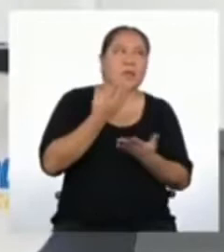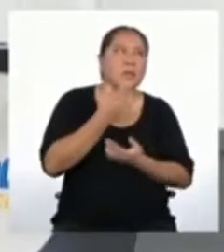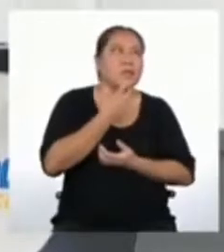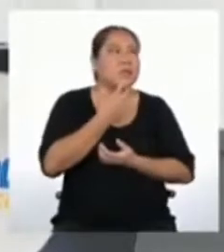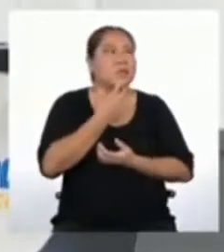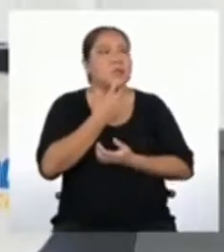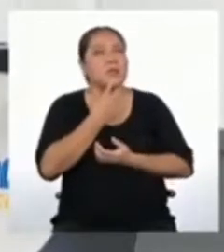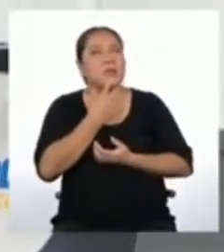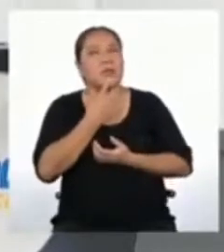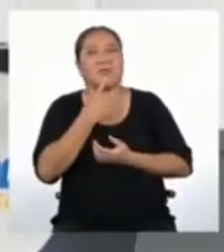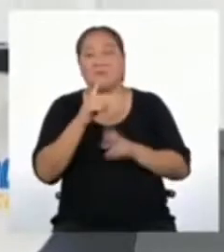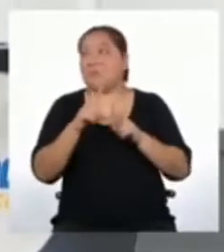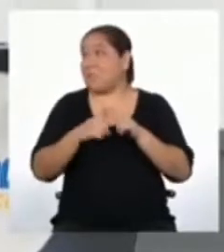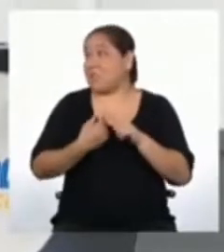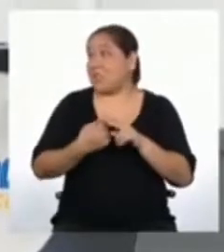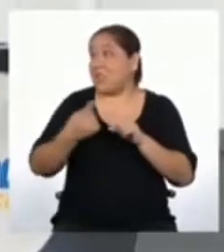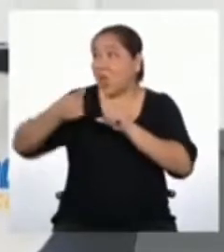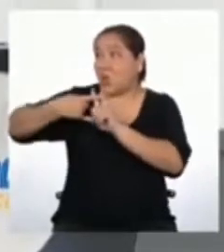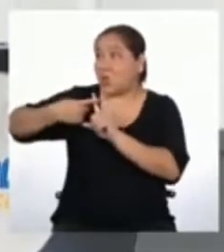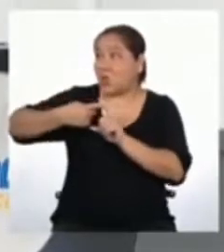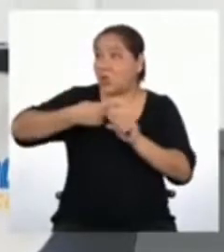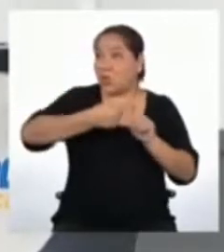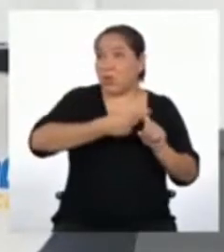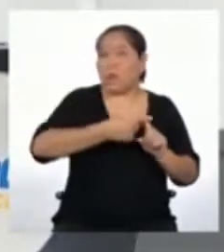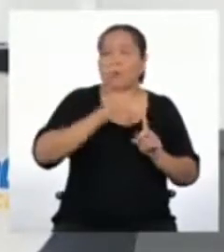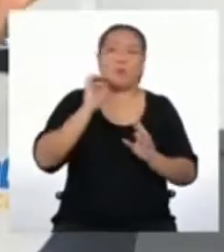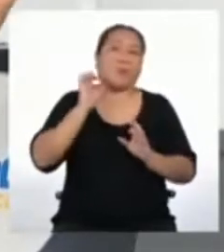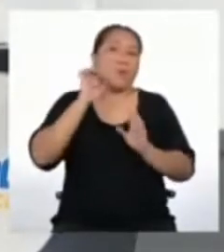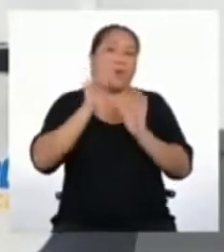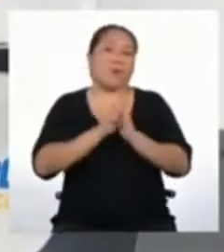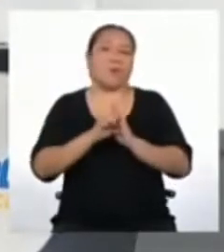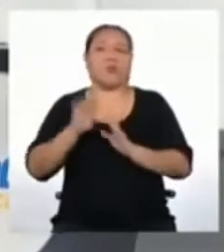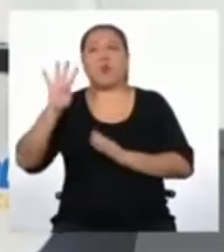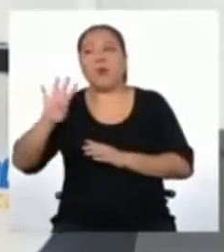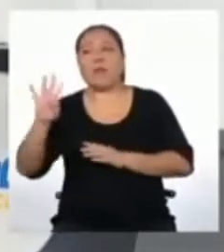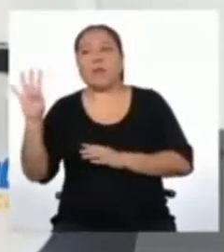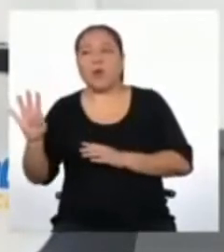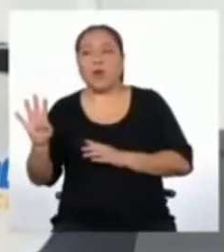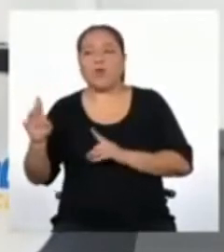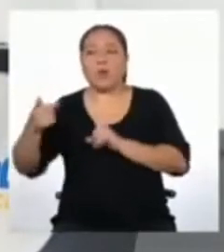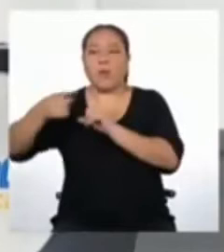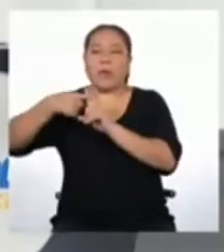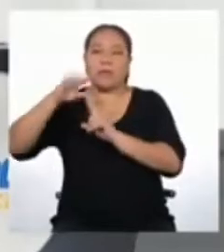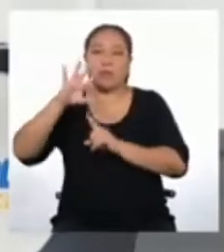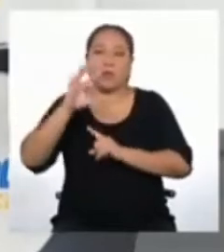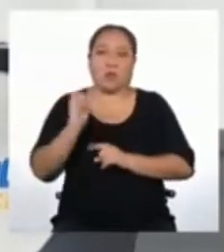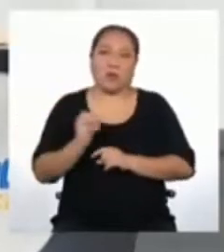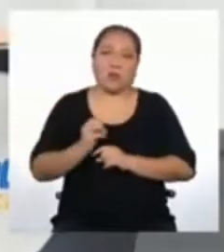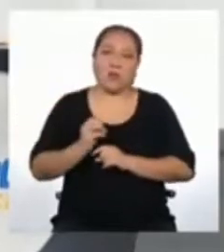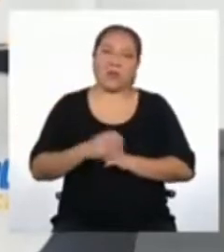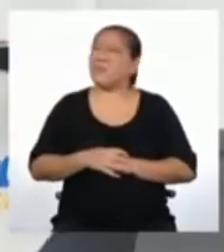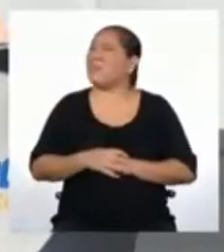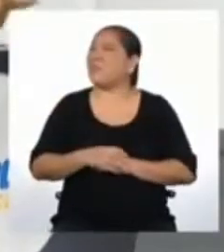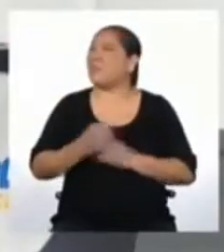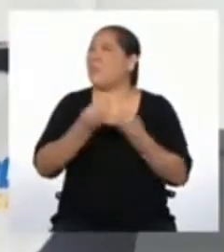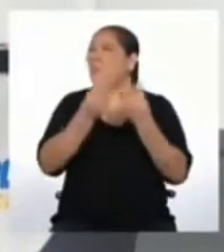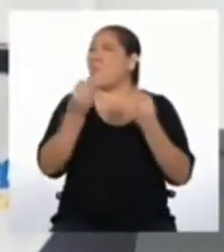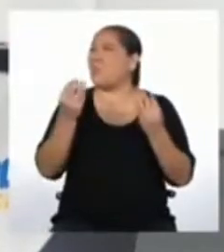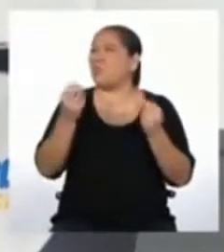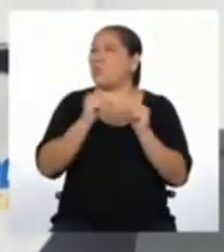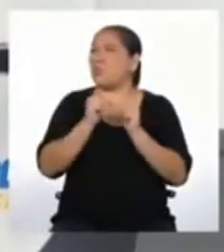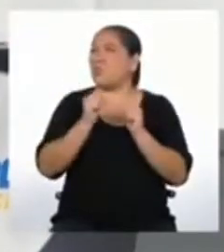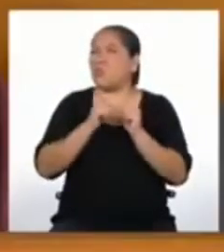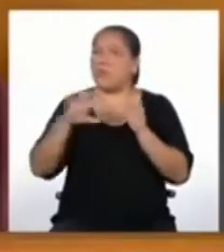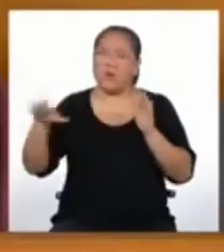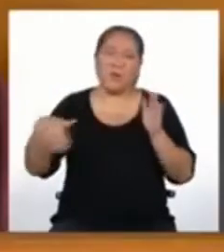quizás, empezar a sumar, ¿no? A ver, si sumas 44 más 50... son muchos términos hasta llegar